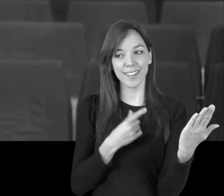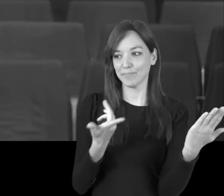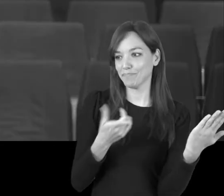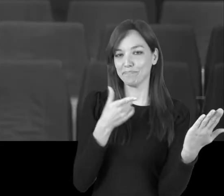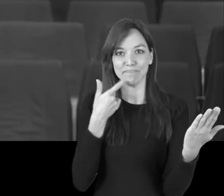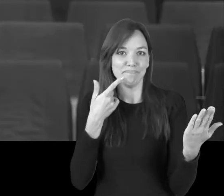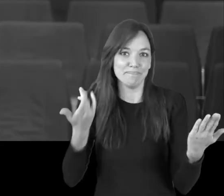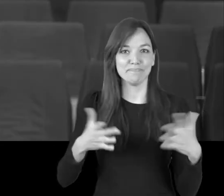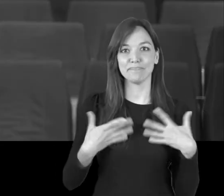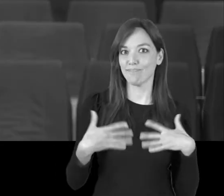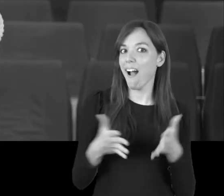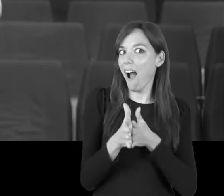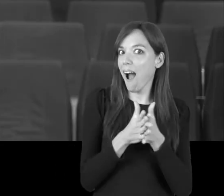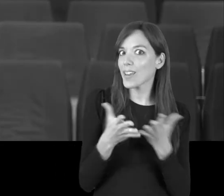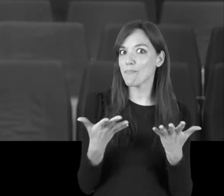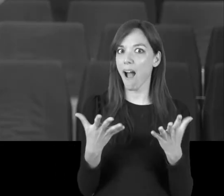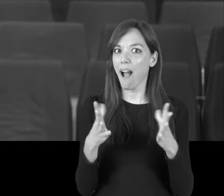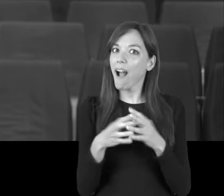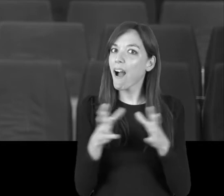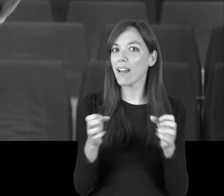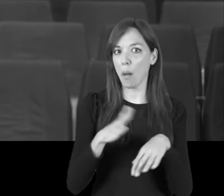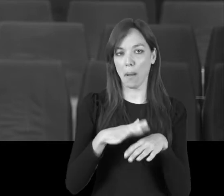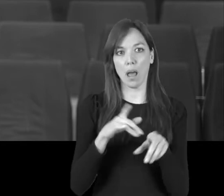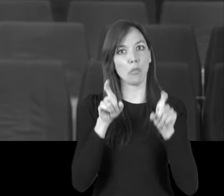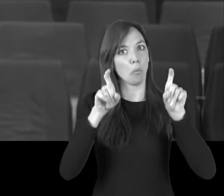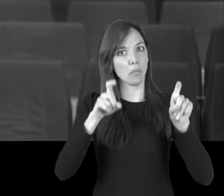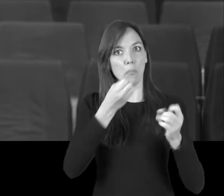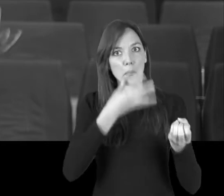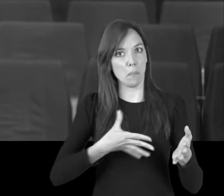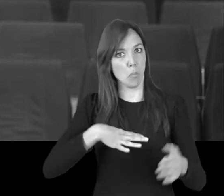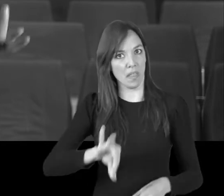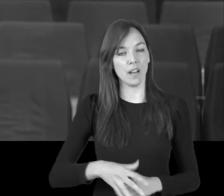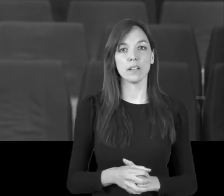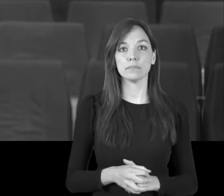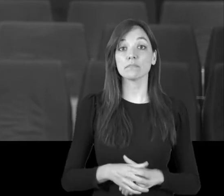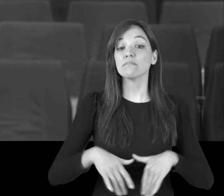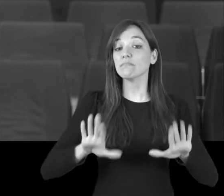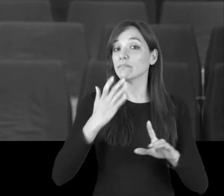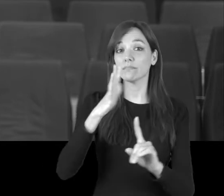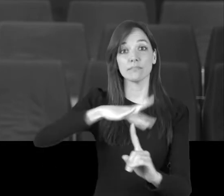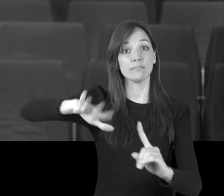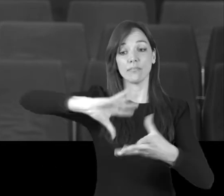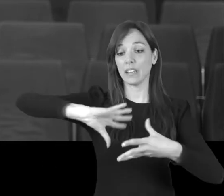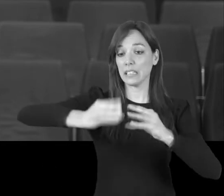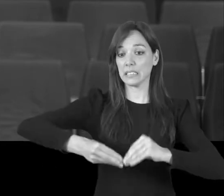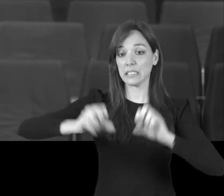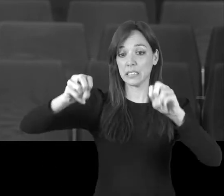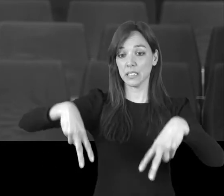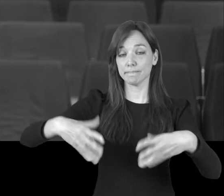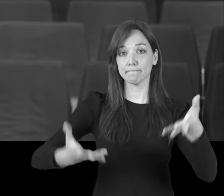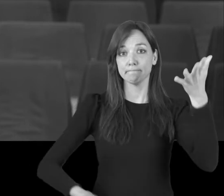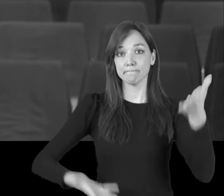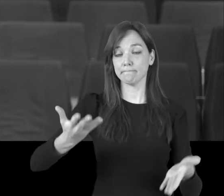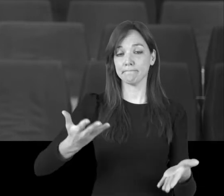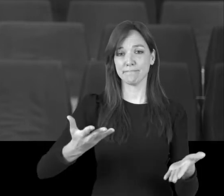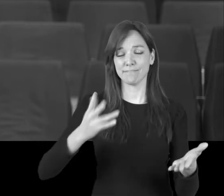en lectura fácil, pues te anima y tienes acceso a la educación, ¿no? Pero si el entorno no